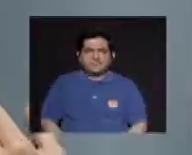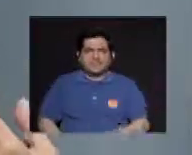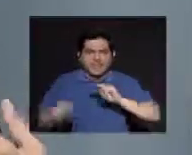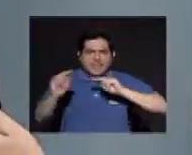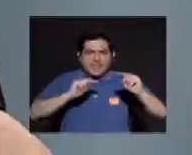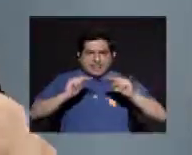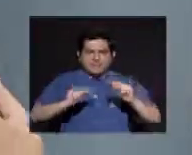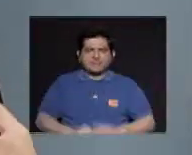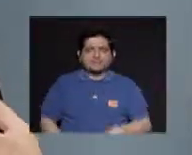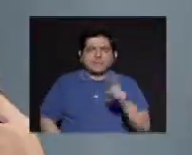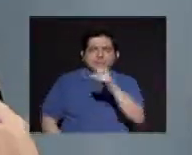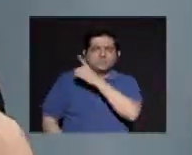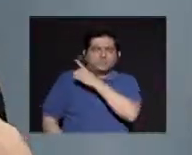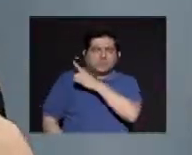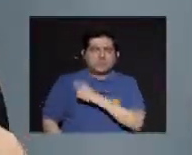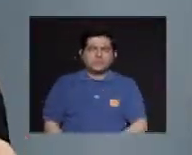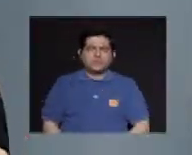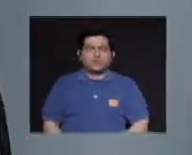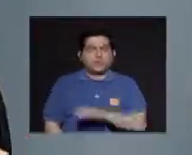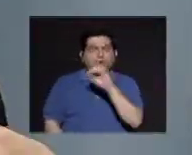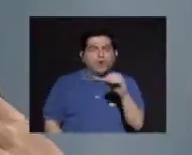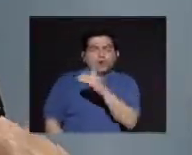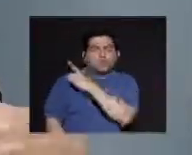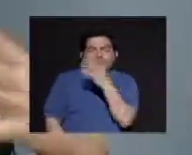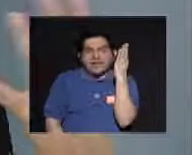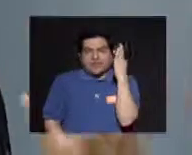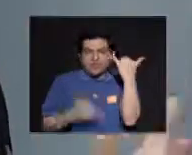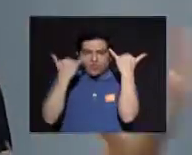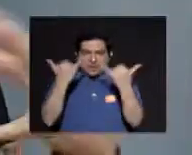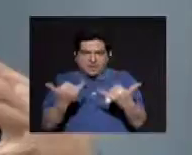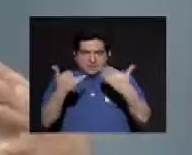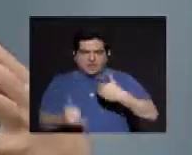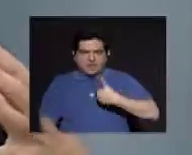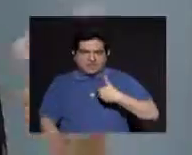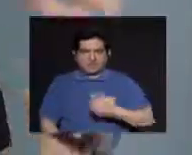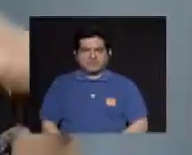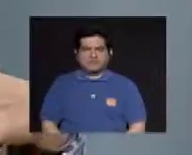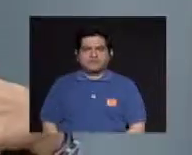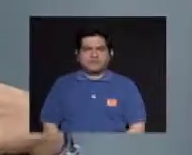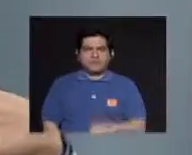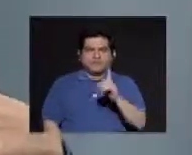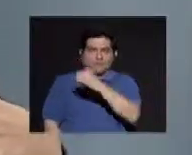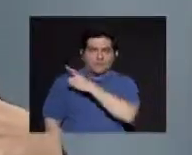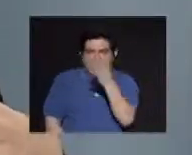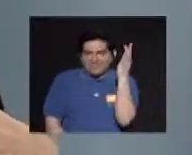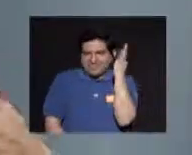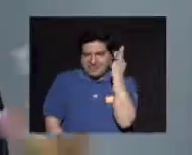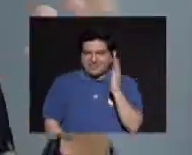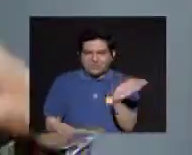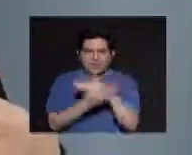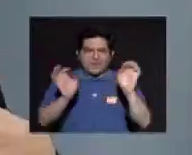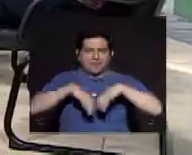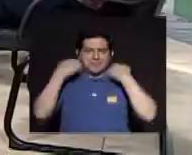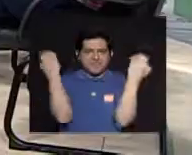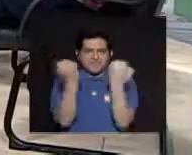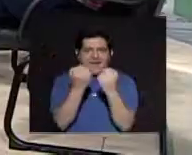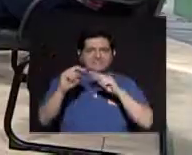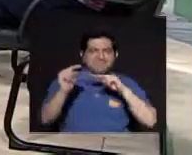negociar con un director o una directora, después que ya teniendo a una